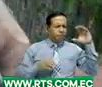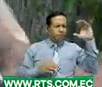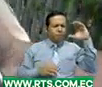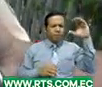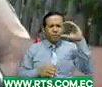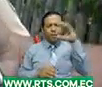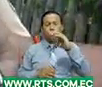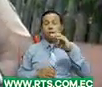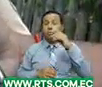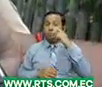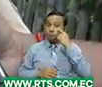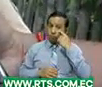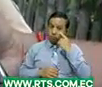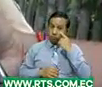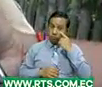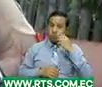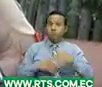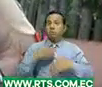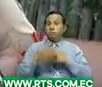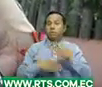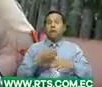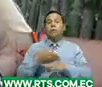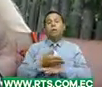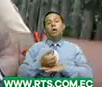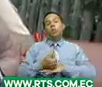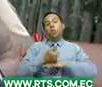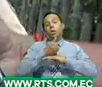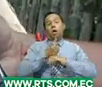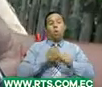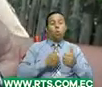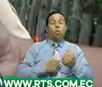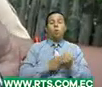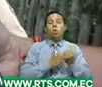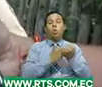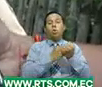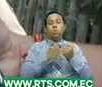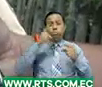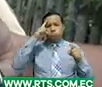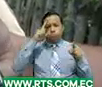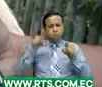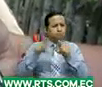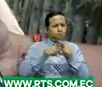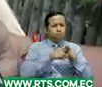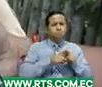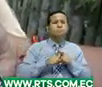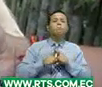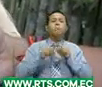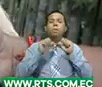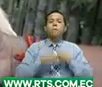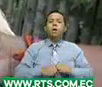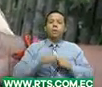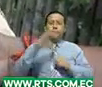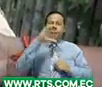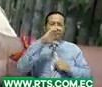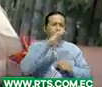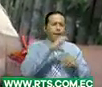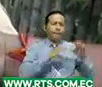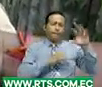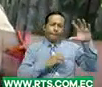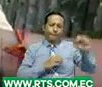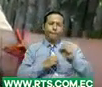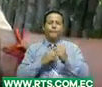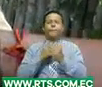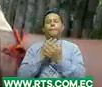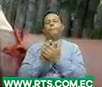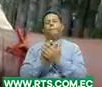presentes. Esperemos que igualmente por parte de las autoridades, en coordinación con la policía, podamos establecer la